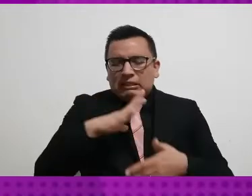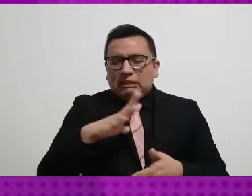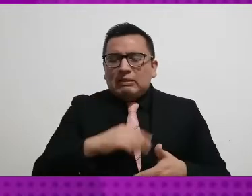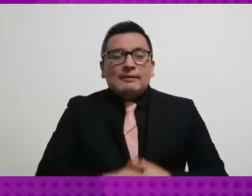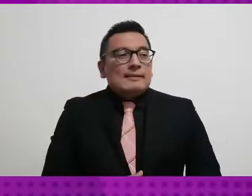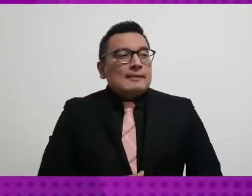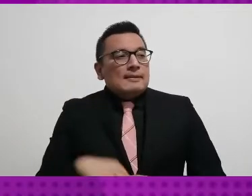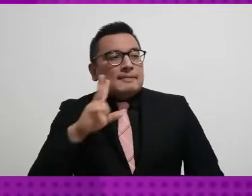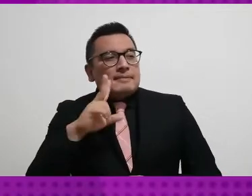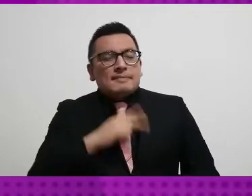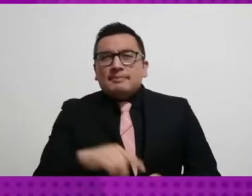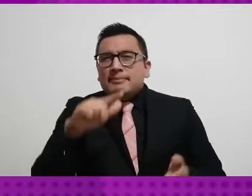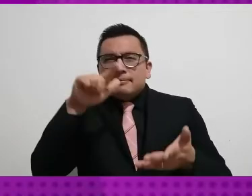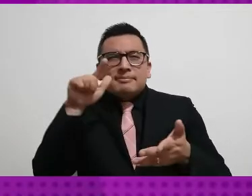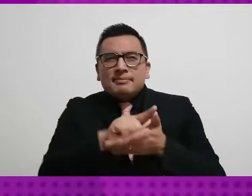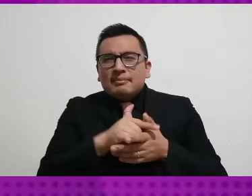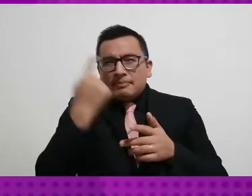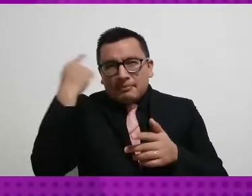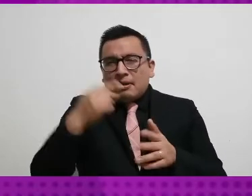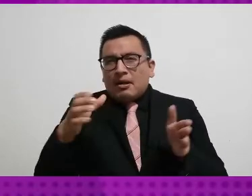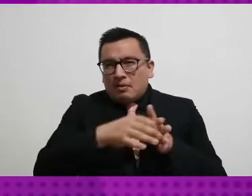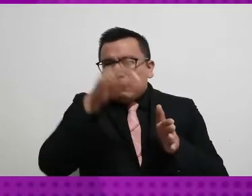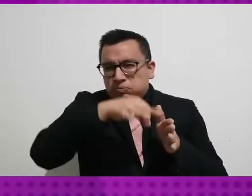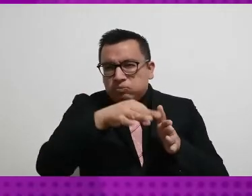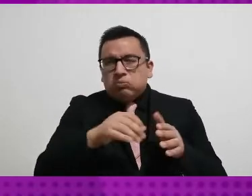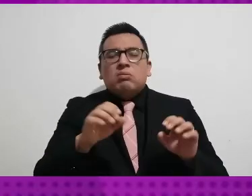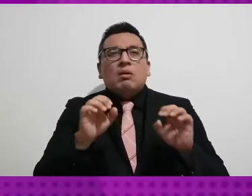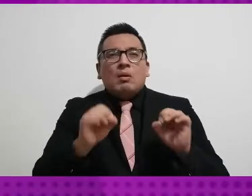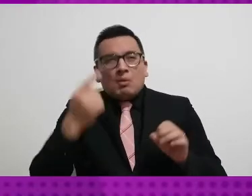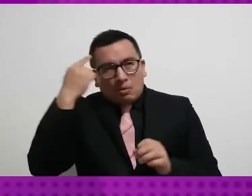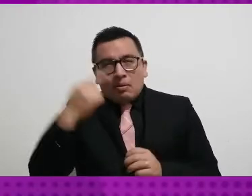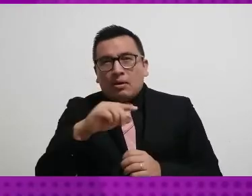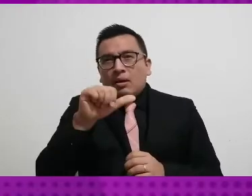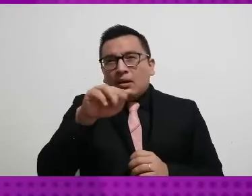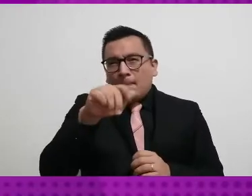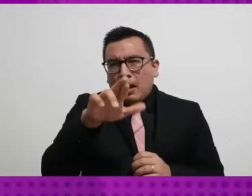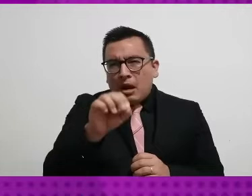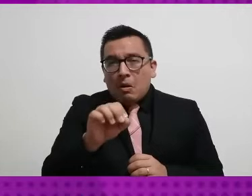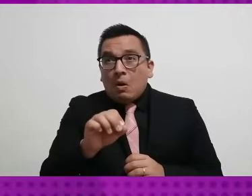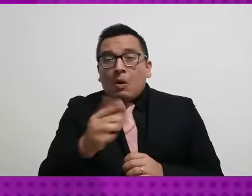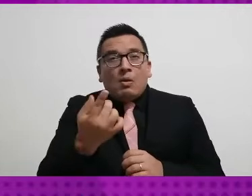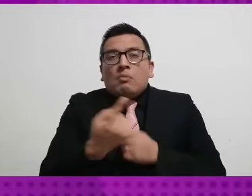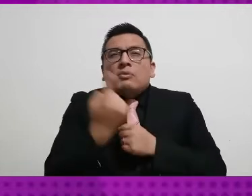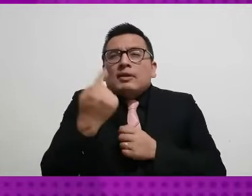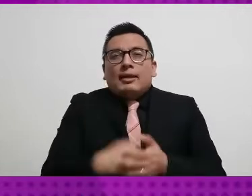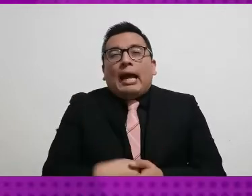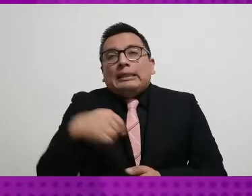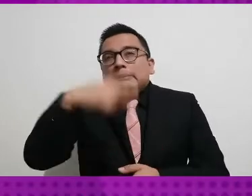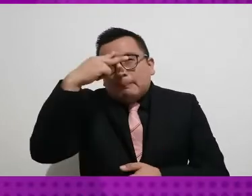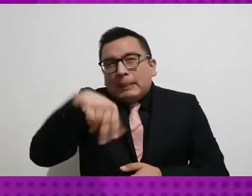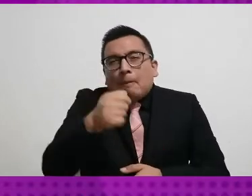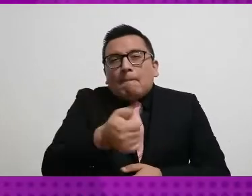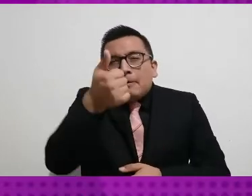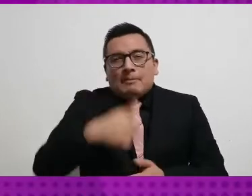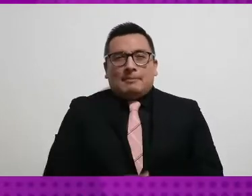su base jurídica en el derecho electoral mexicano. Entonces, es importante destacar esto